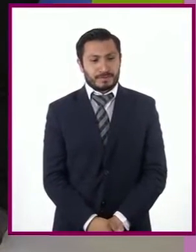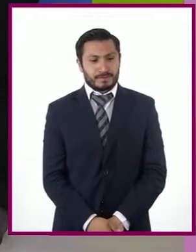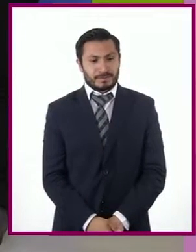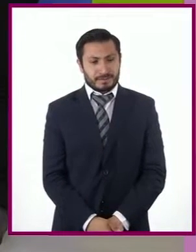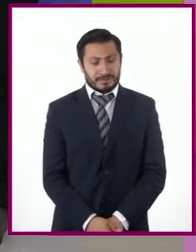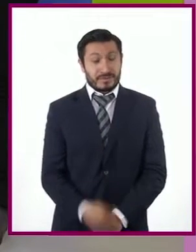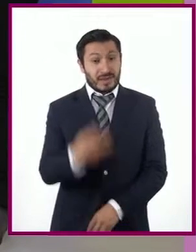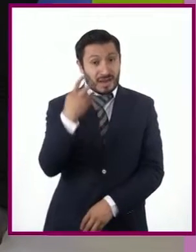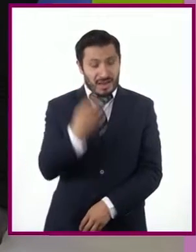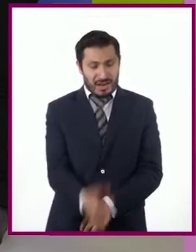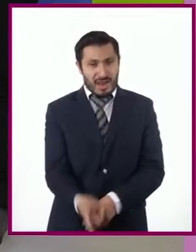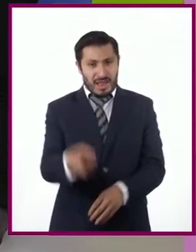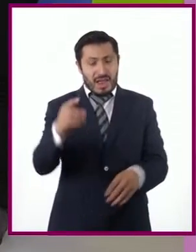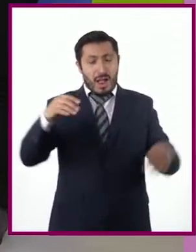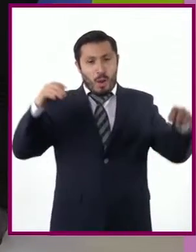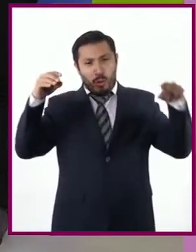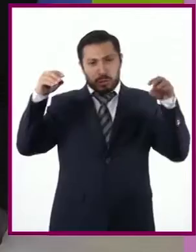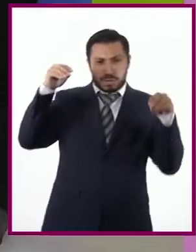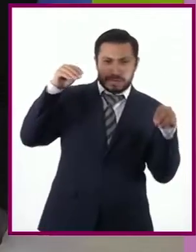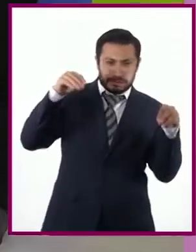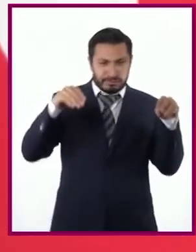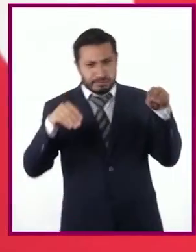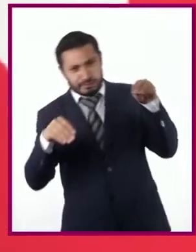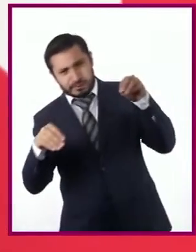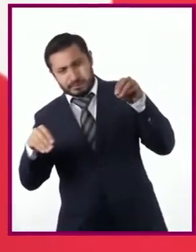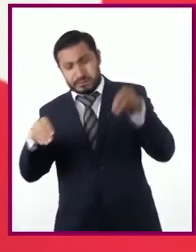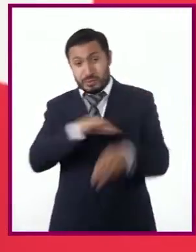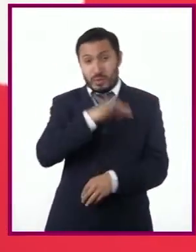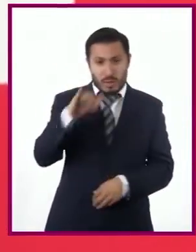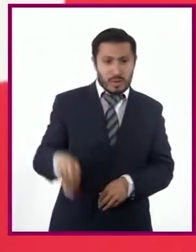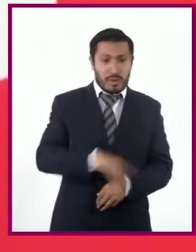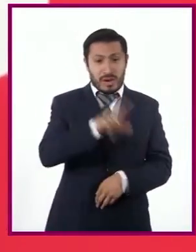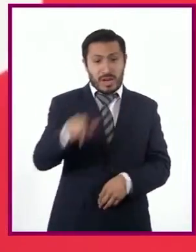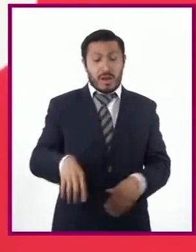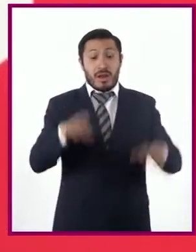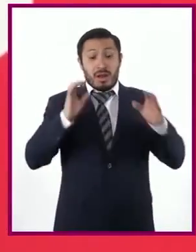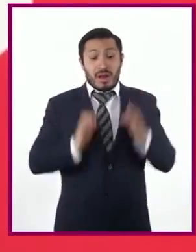Cuando este dinosaurio llegó al fin de su vida, su cuerpo se quedó en el suelo del lugar.